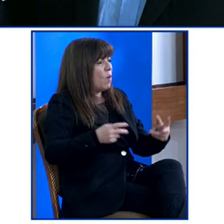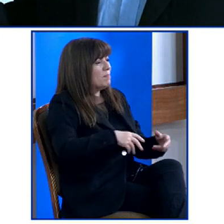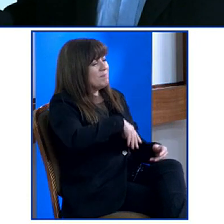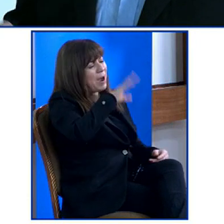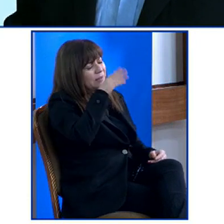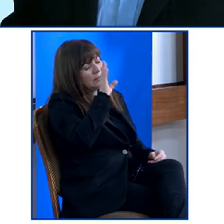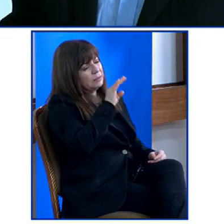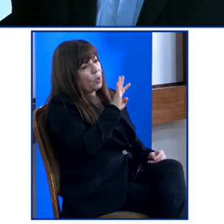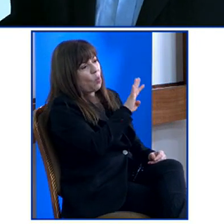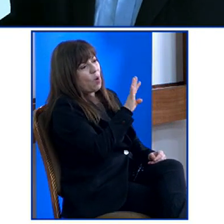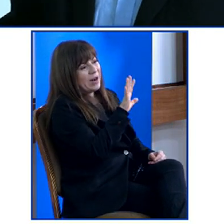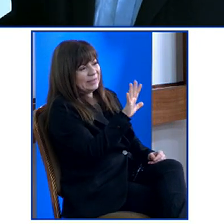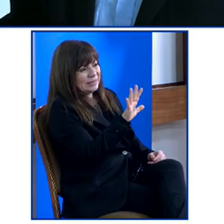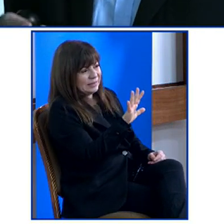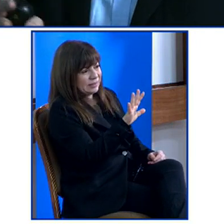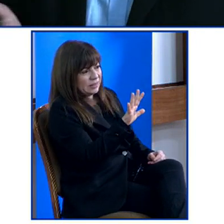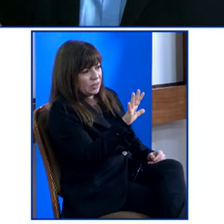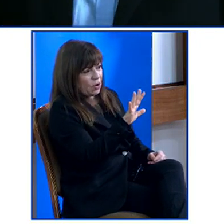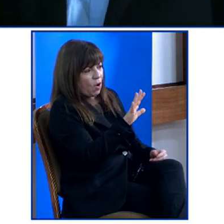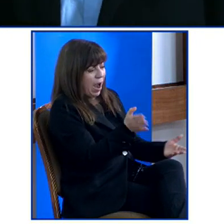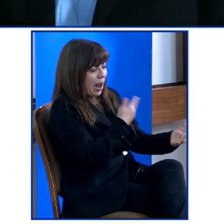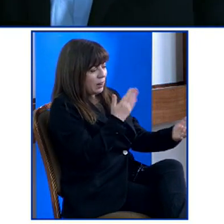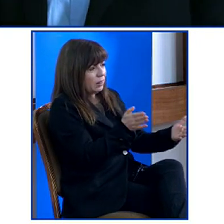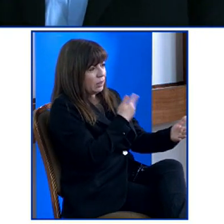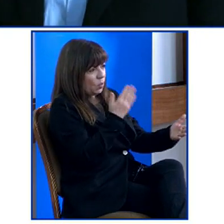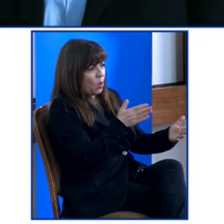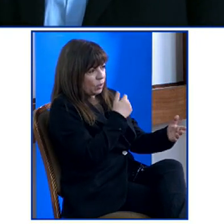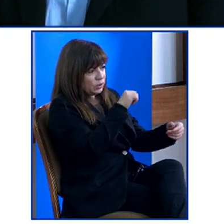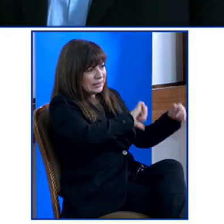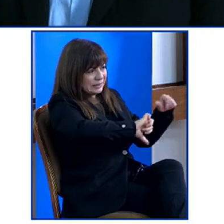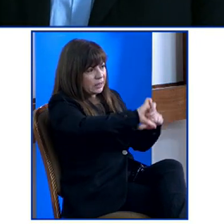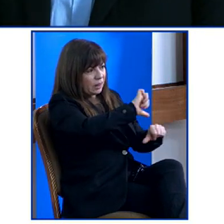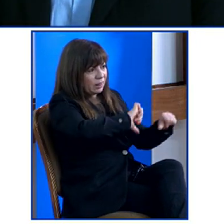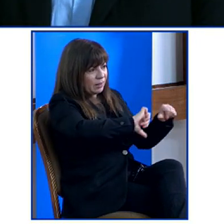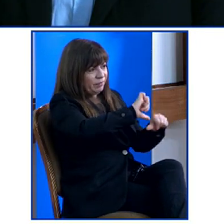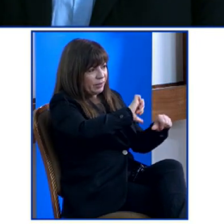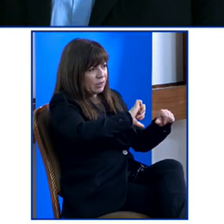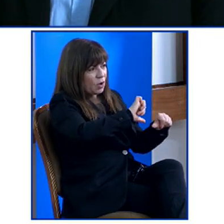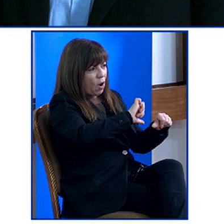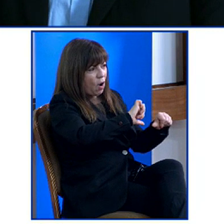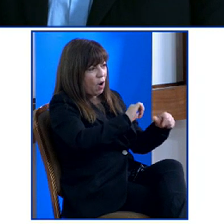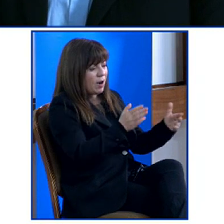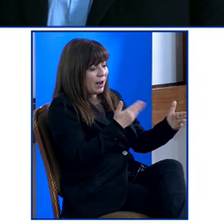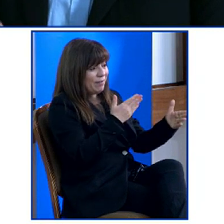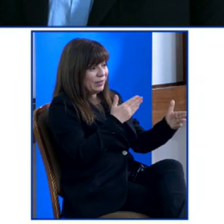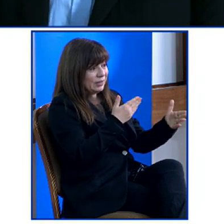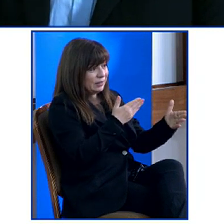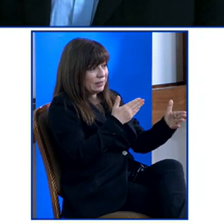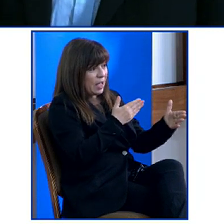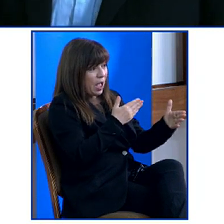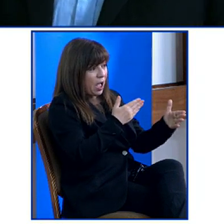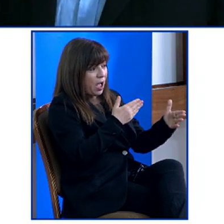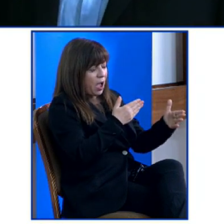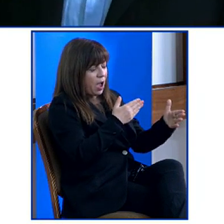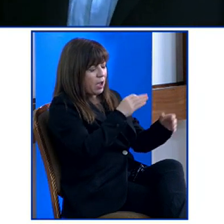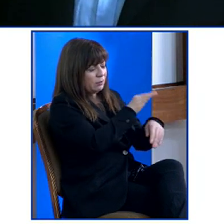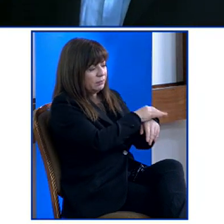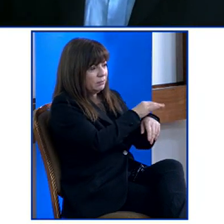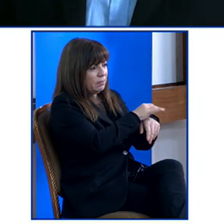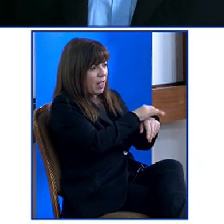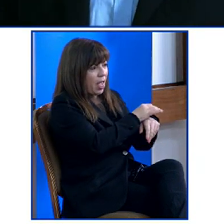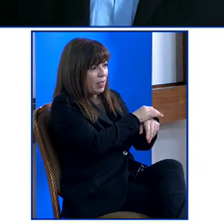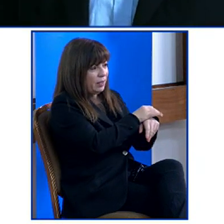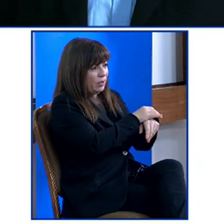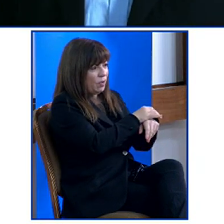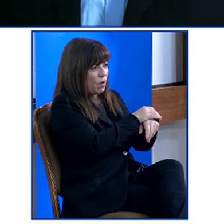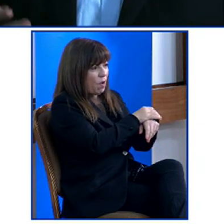de 45 artículos científicos en las principales revistas del ámbito médico, como el